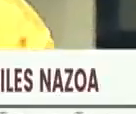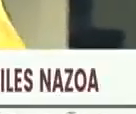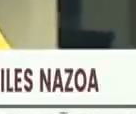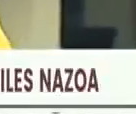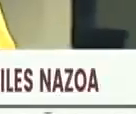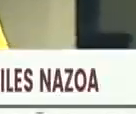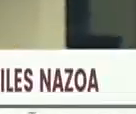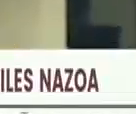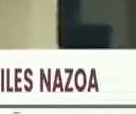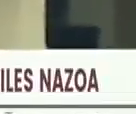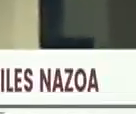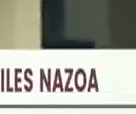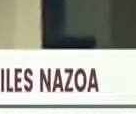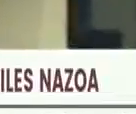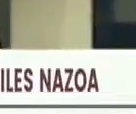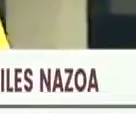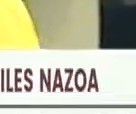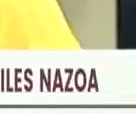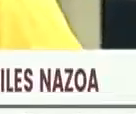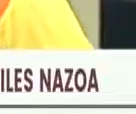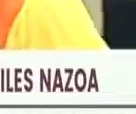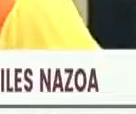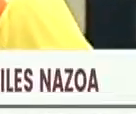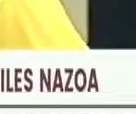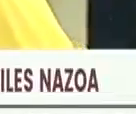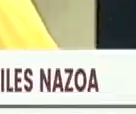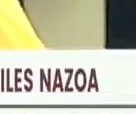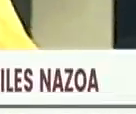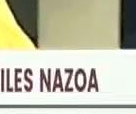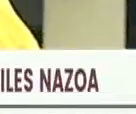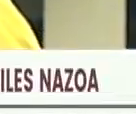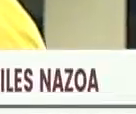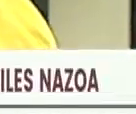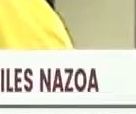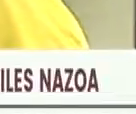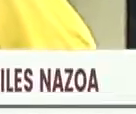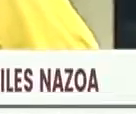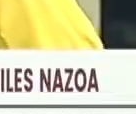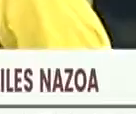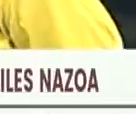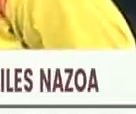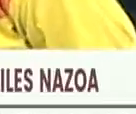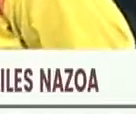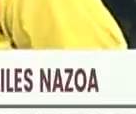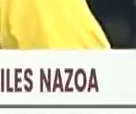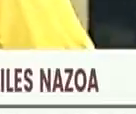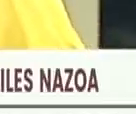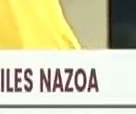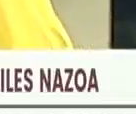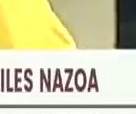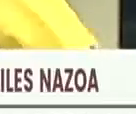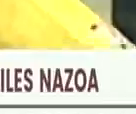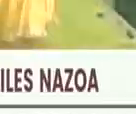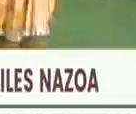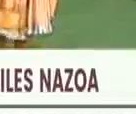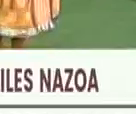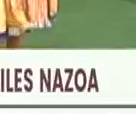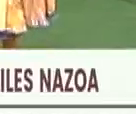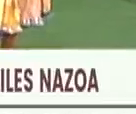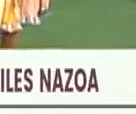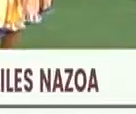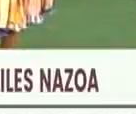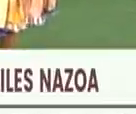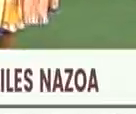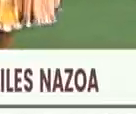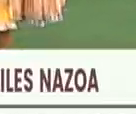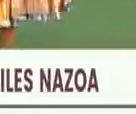La guerra tiene que terminarse. Y en ese punto donde cayó muerto el caballito que se alimentaba de jardines, la tierra se